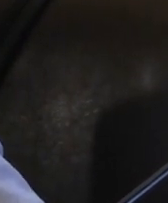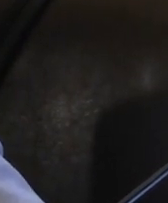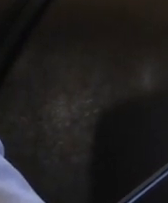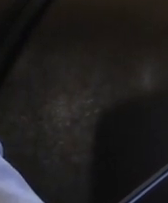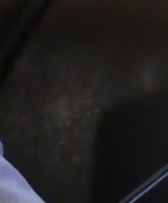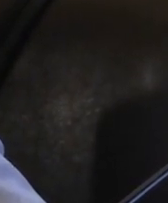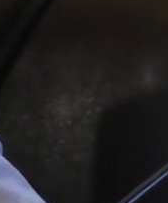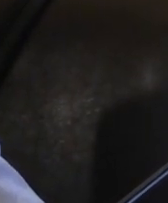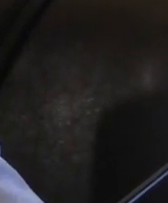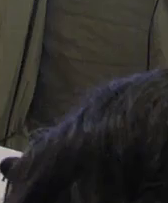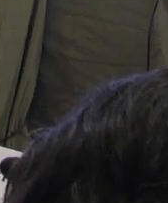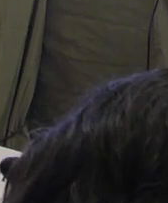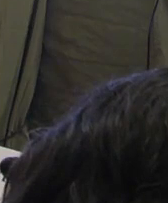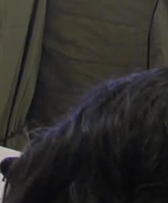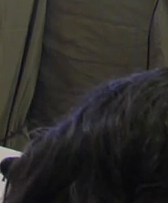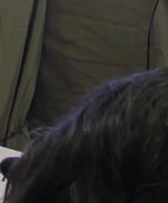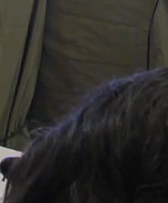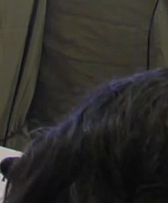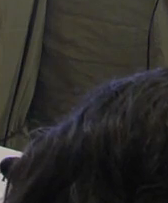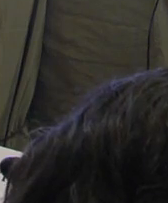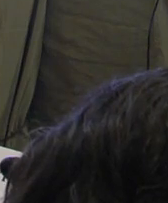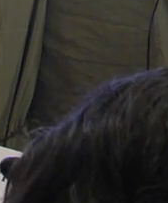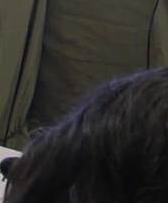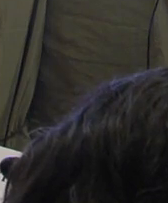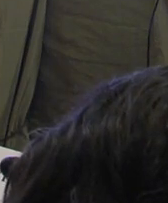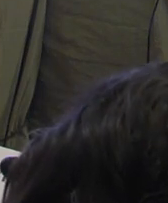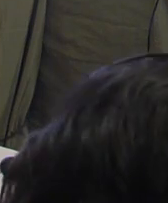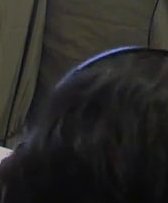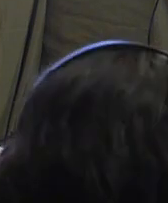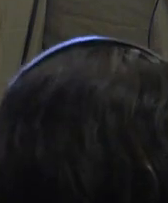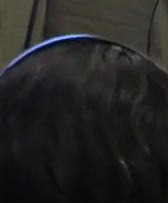you to start. Thank you.